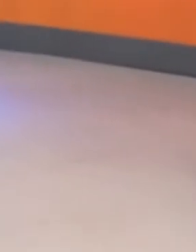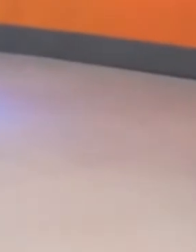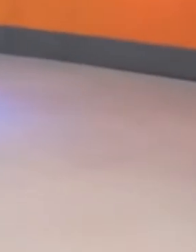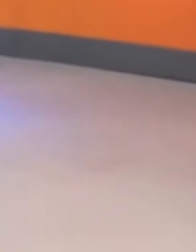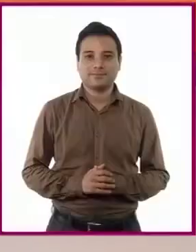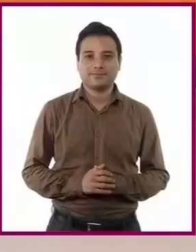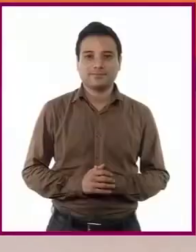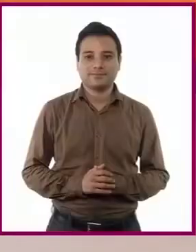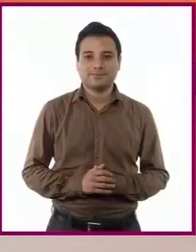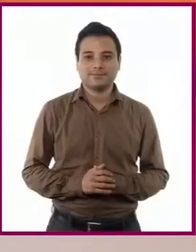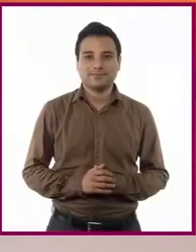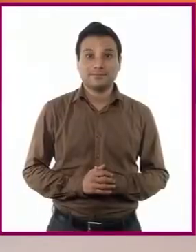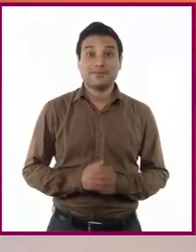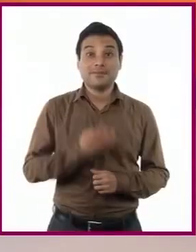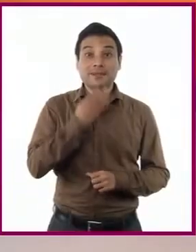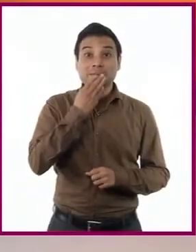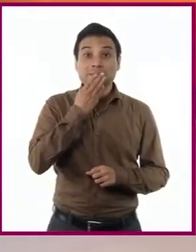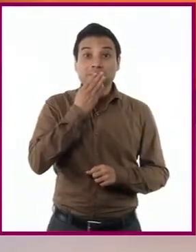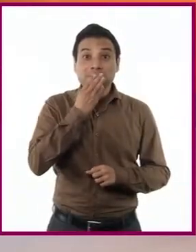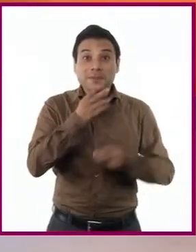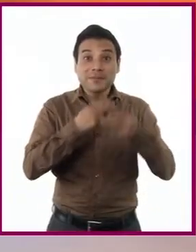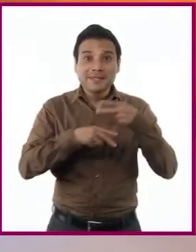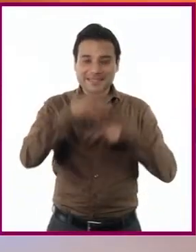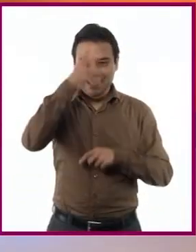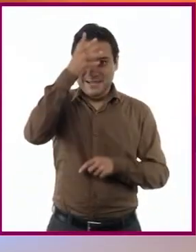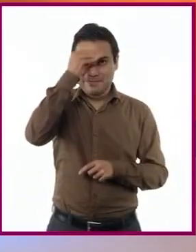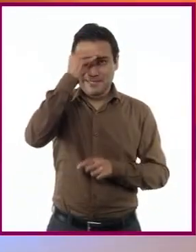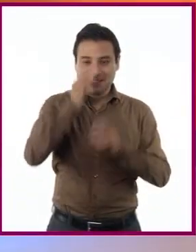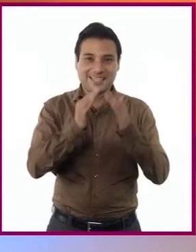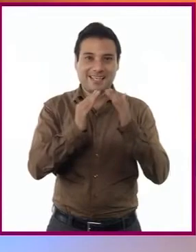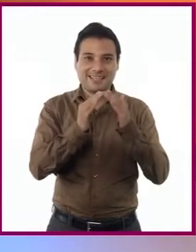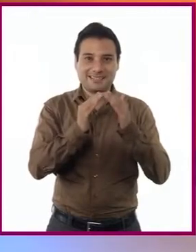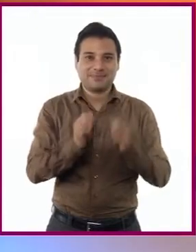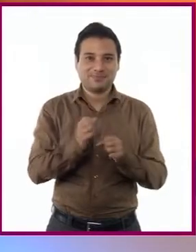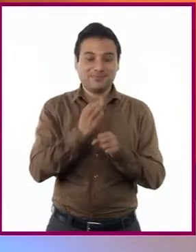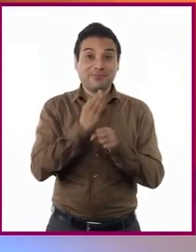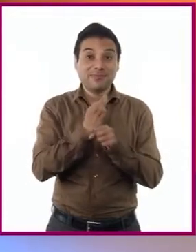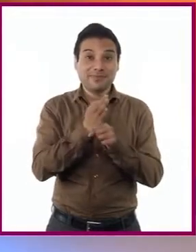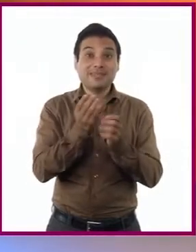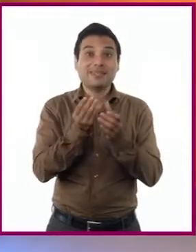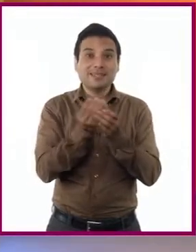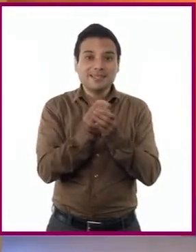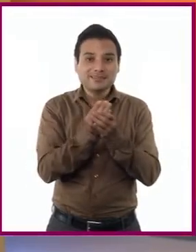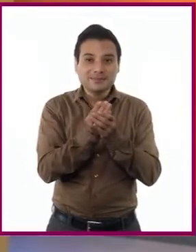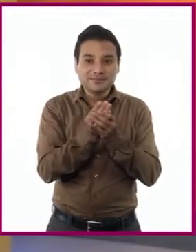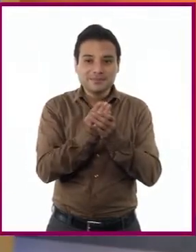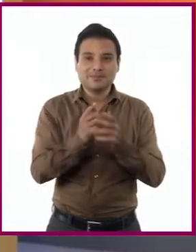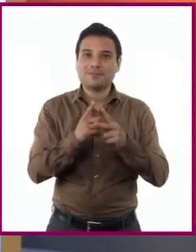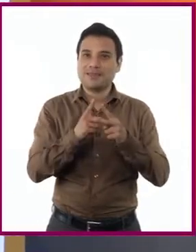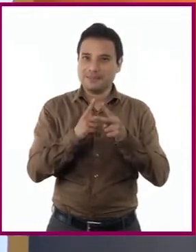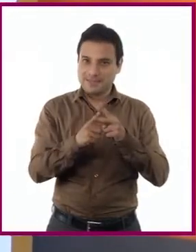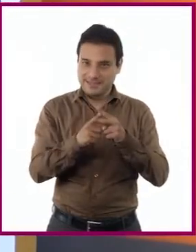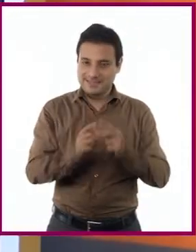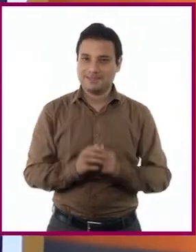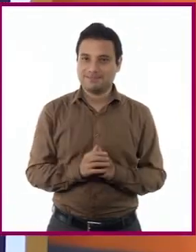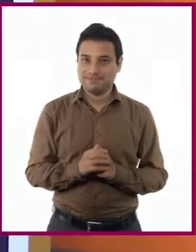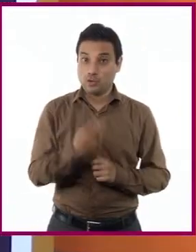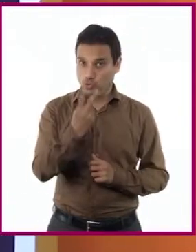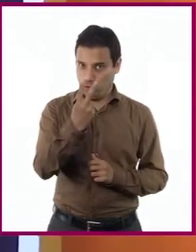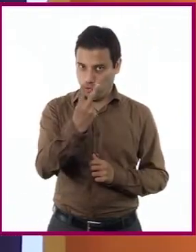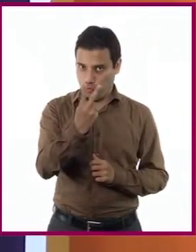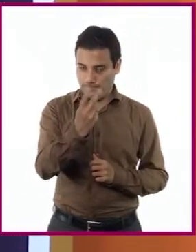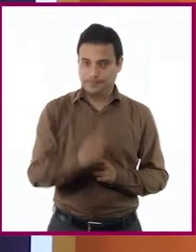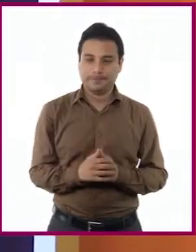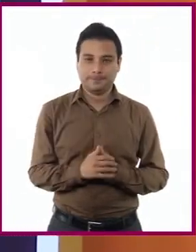les doy la bienvenida a aprende en casa esta sesión corresponde a la asignatura de matemáticas para segundo grado